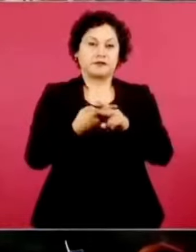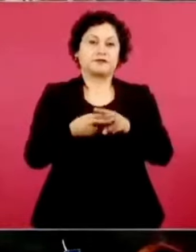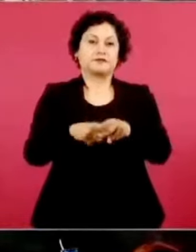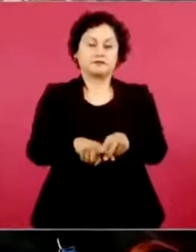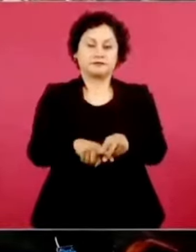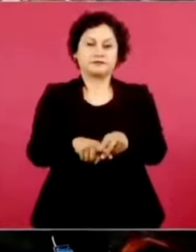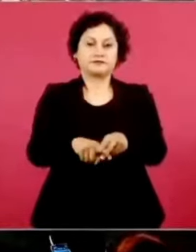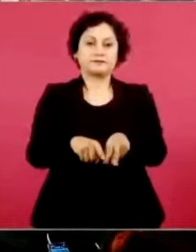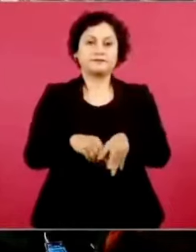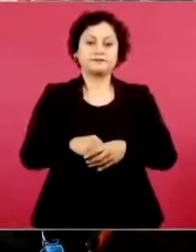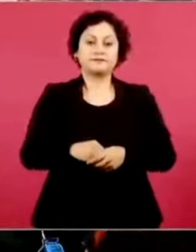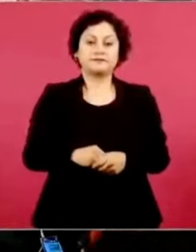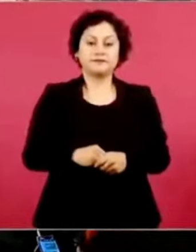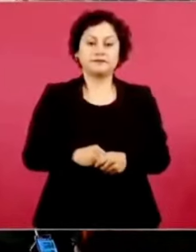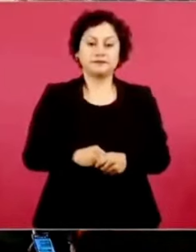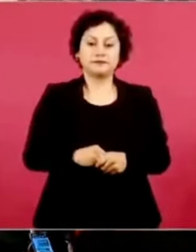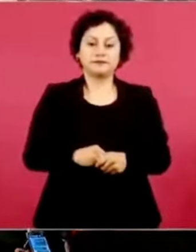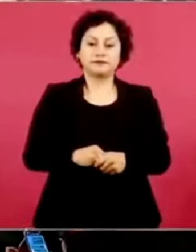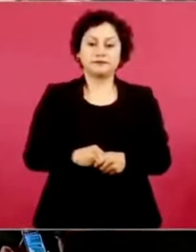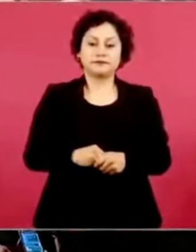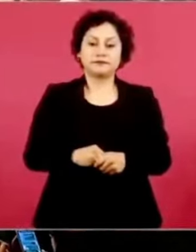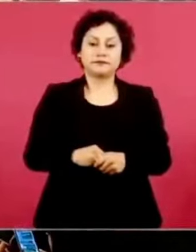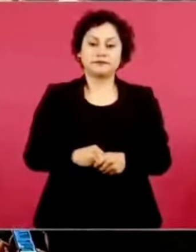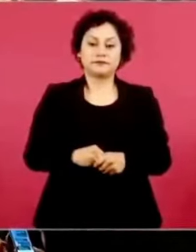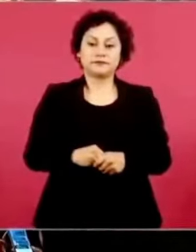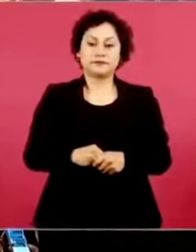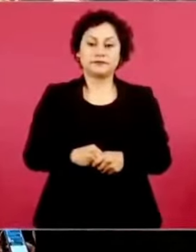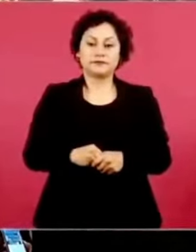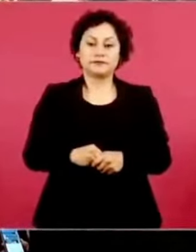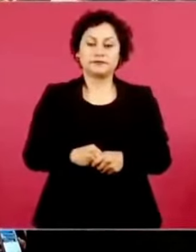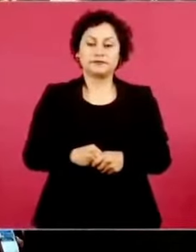con cero impunidad.